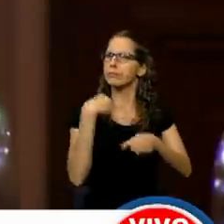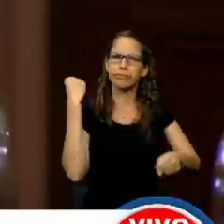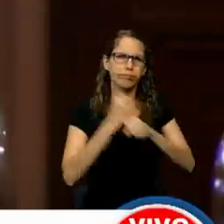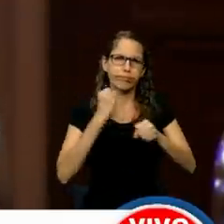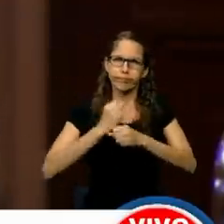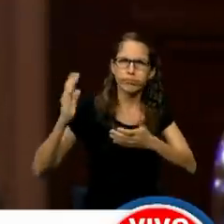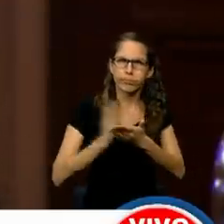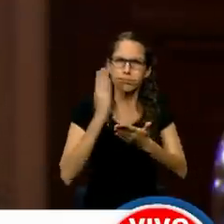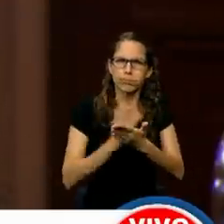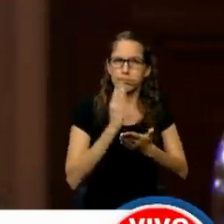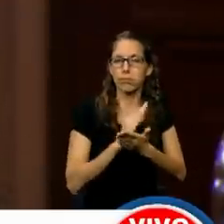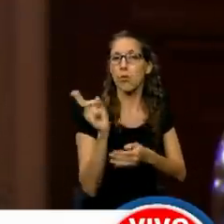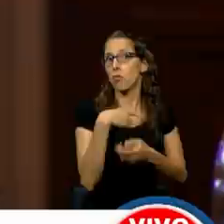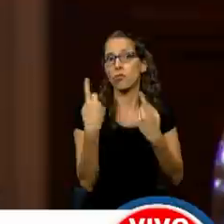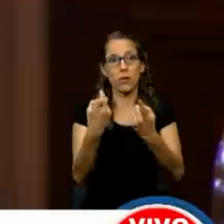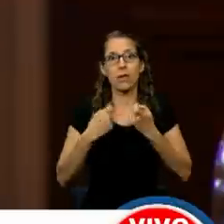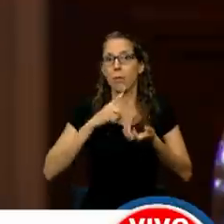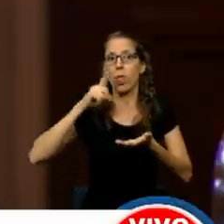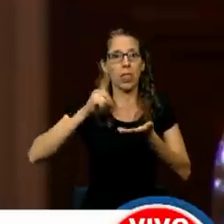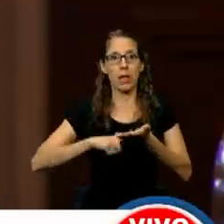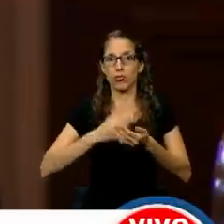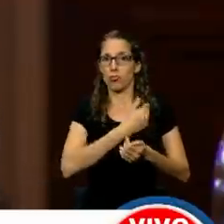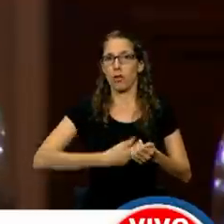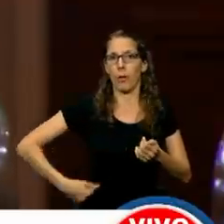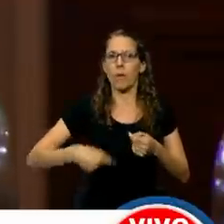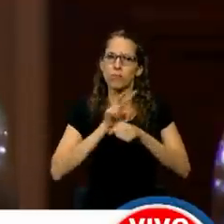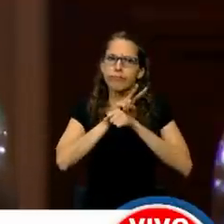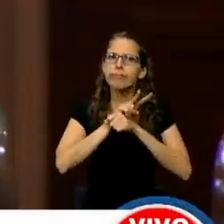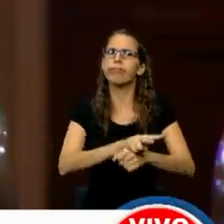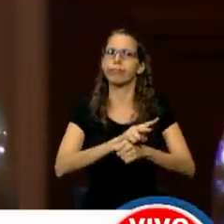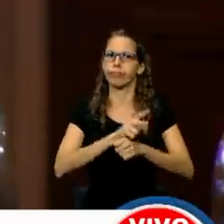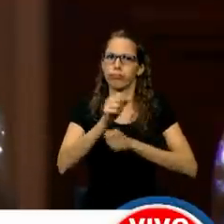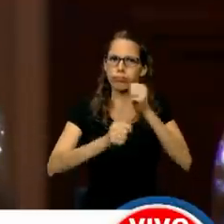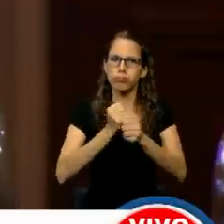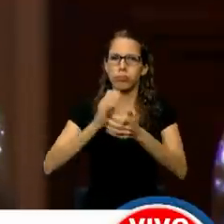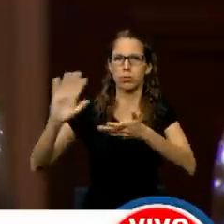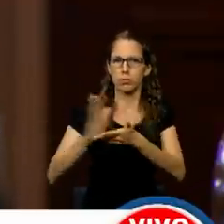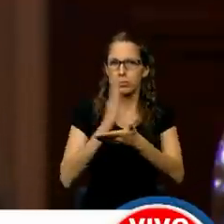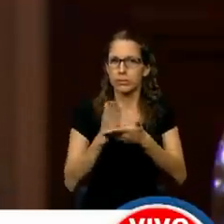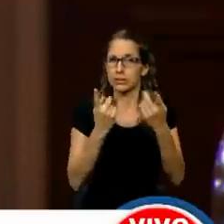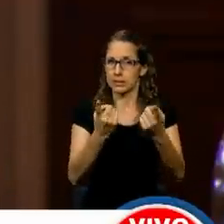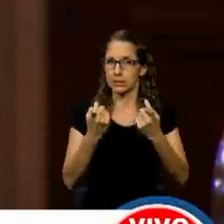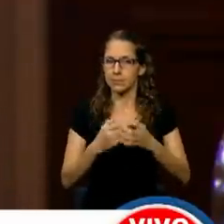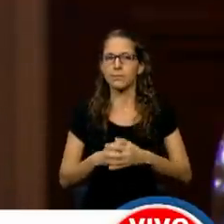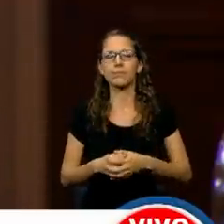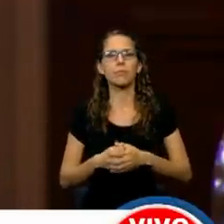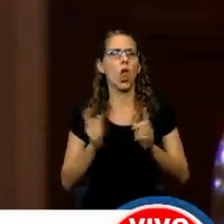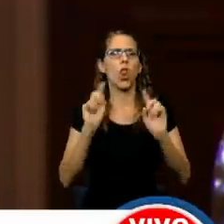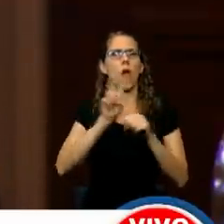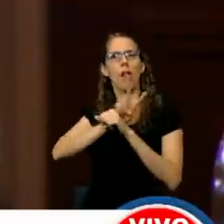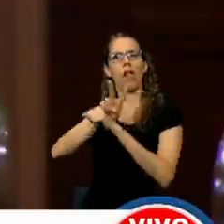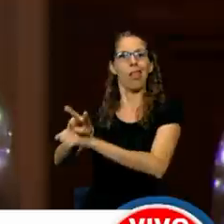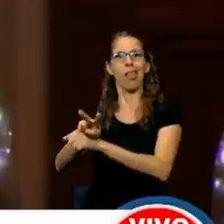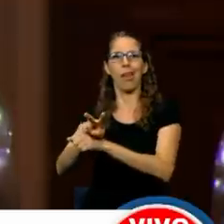políticas económicas que protejan a esa industria que protejan a la producción nacional y no a los fondos